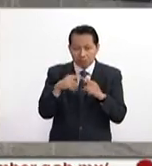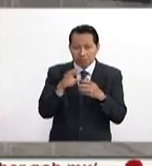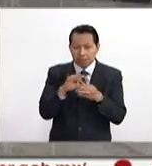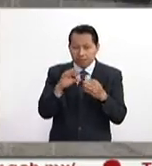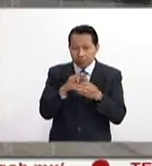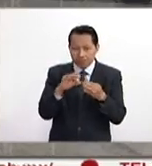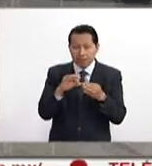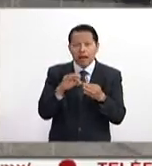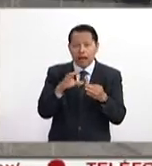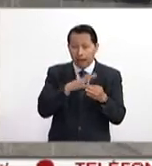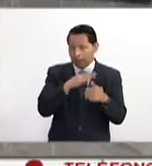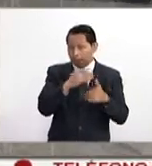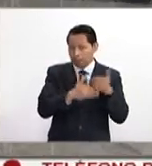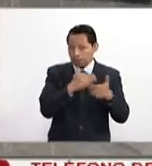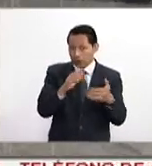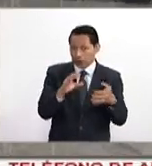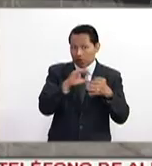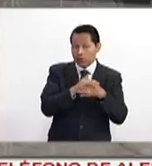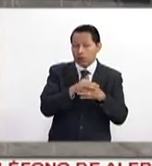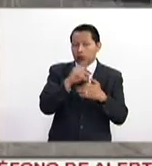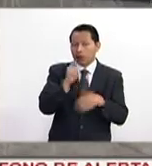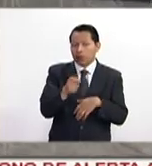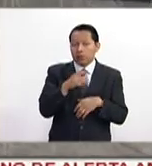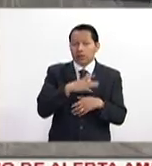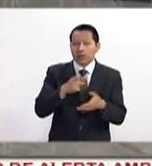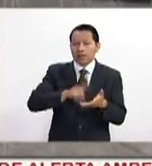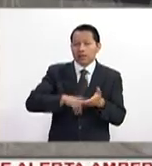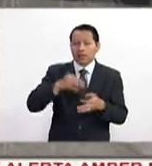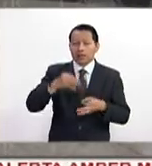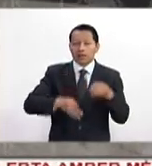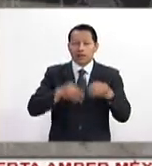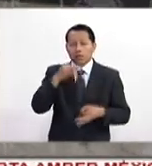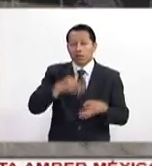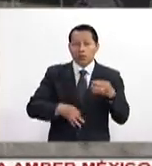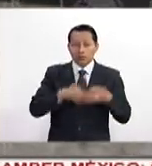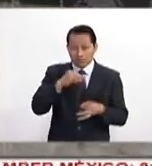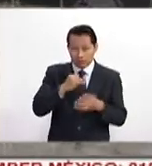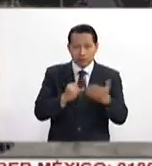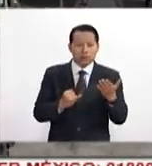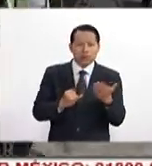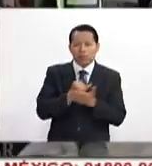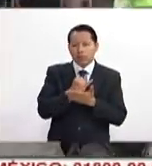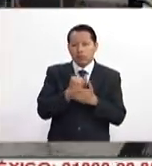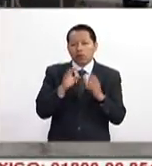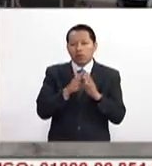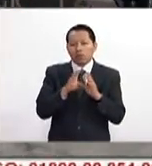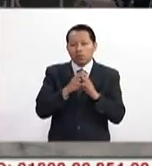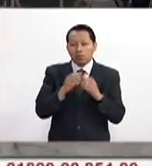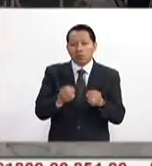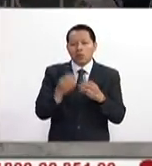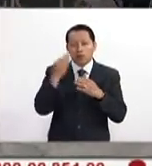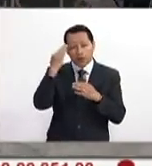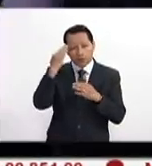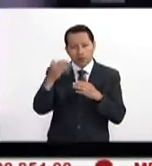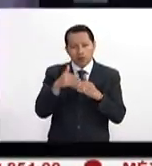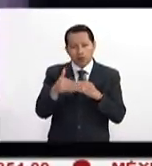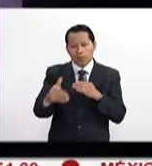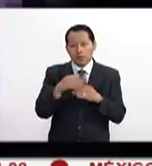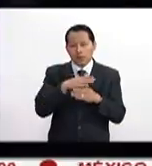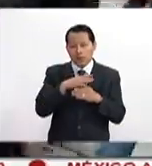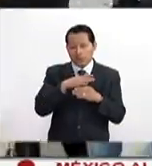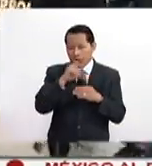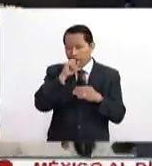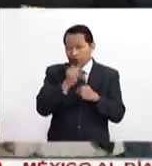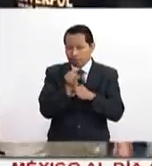proceso, dentro de esta audiencia el juez determinará el plazo judicial de cierre de la